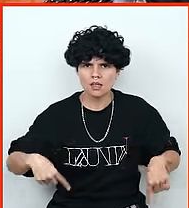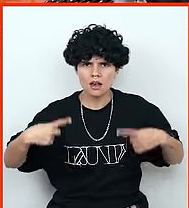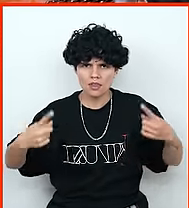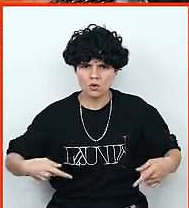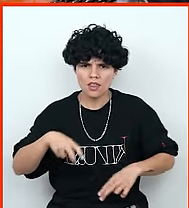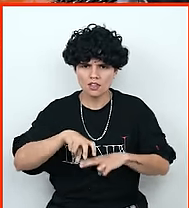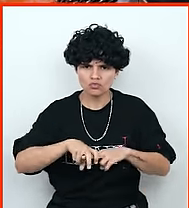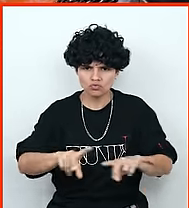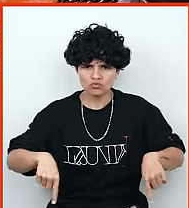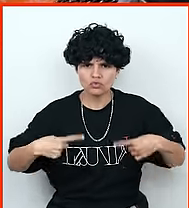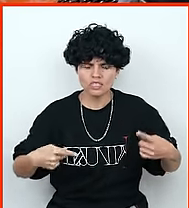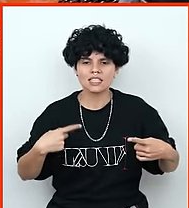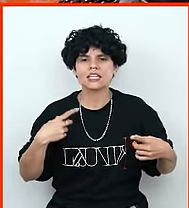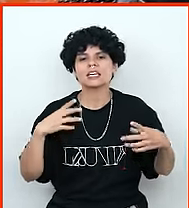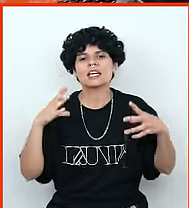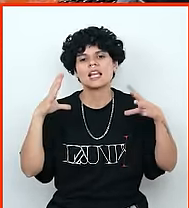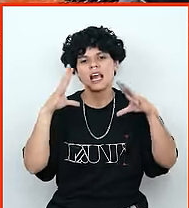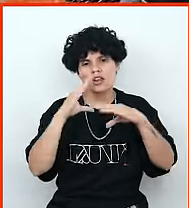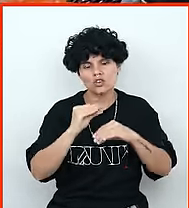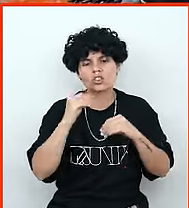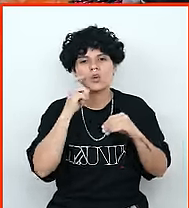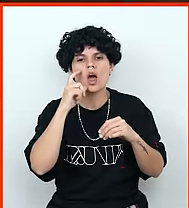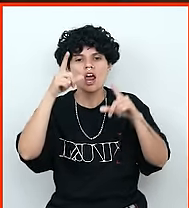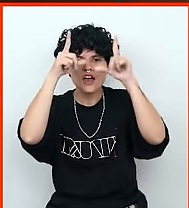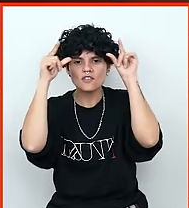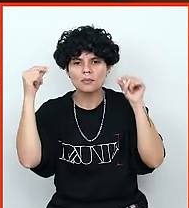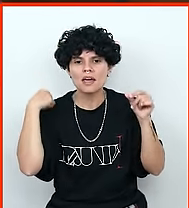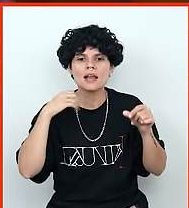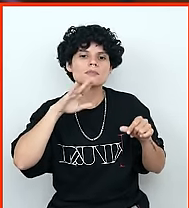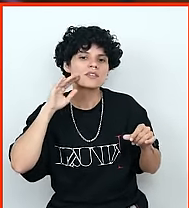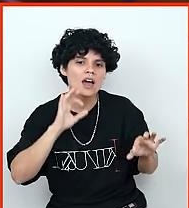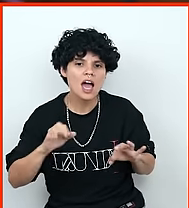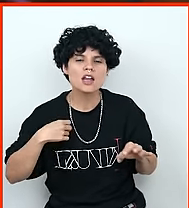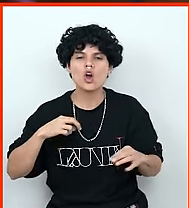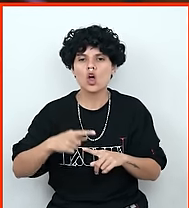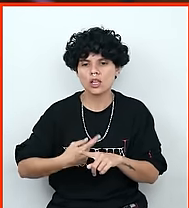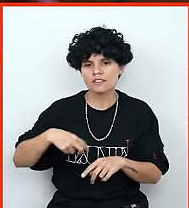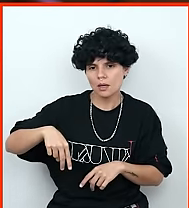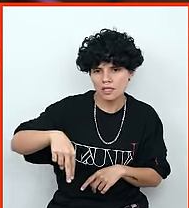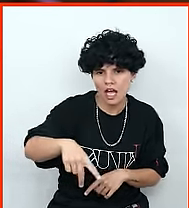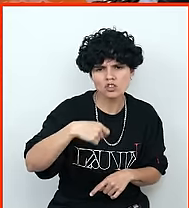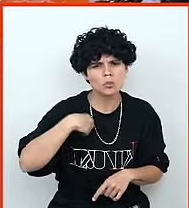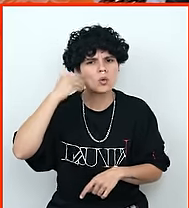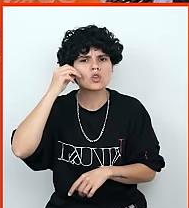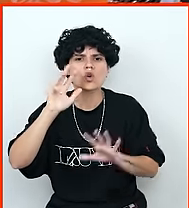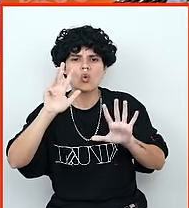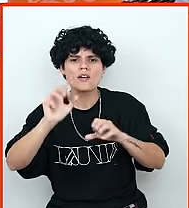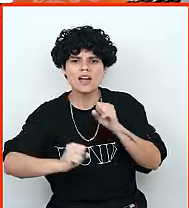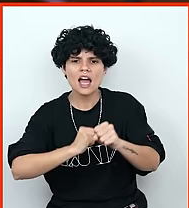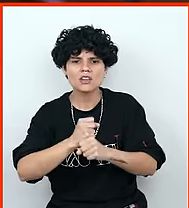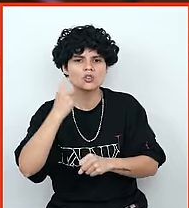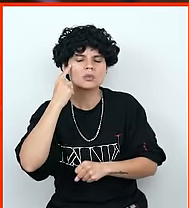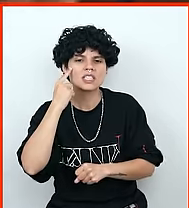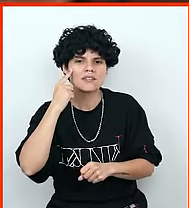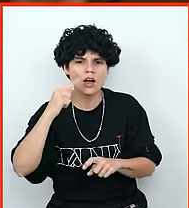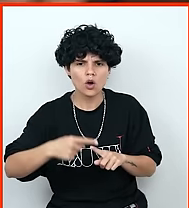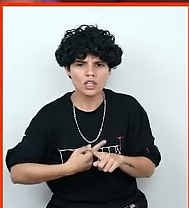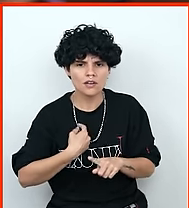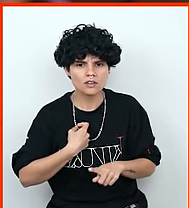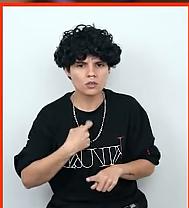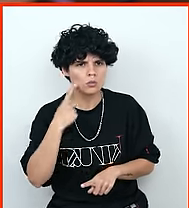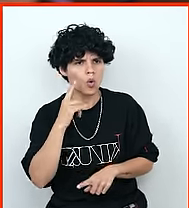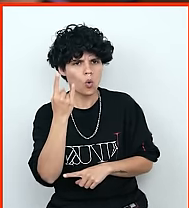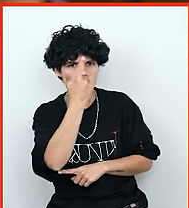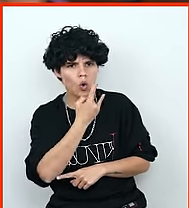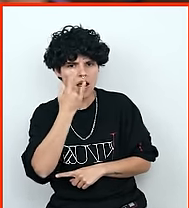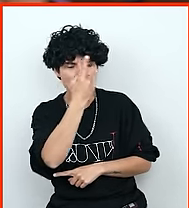semanas, que en silla de ruedas y me levantaban en la noche, ¿cachai? Las enfermeras me lavaban, me hacían caminar un ratito, me volvían a acostar. Yo me acuerdo tener 9 años y decir, pensar en mi